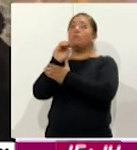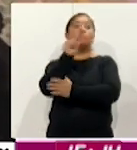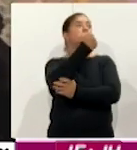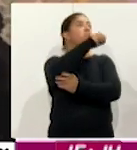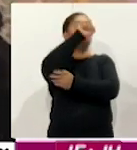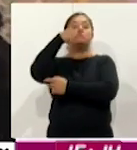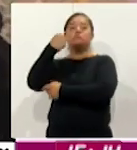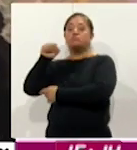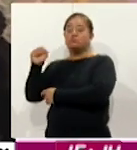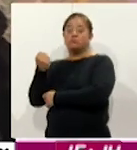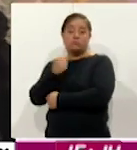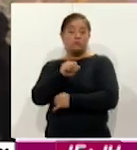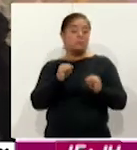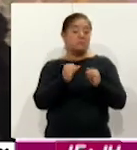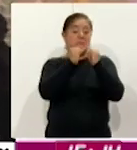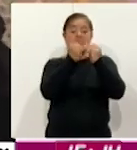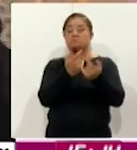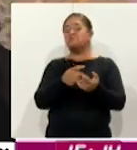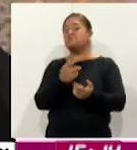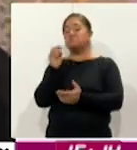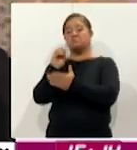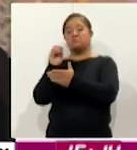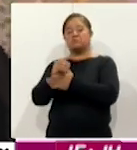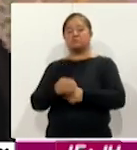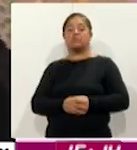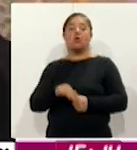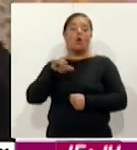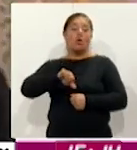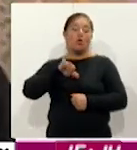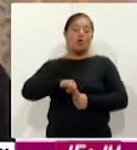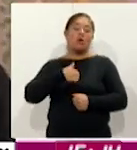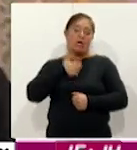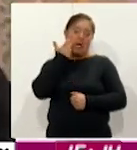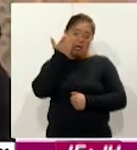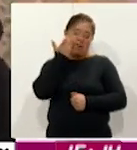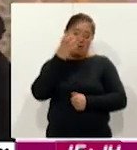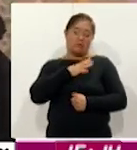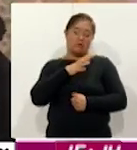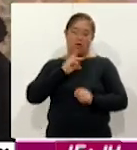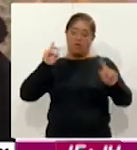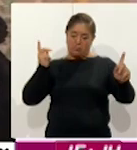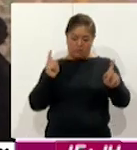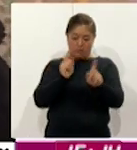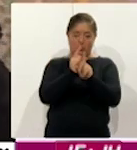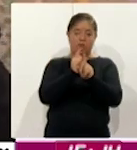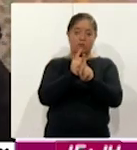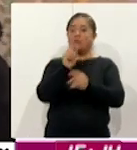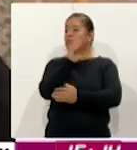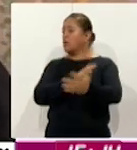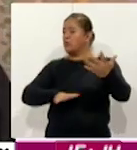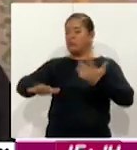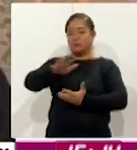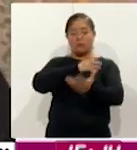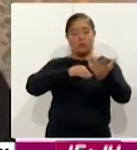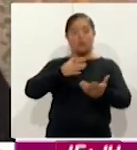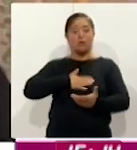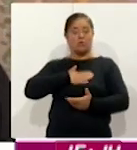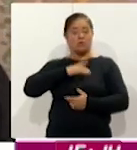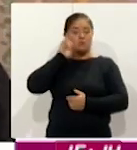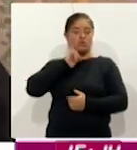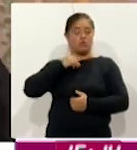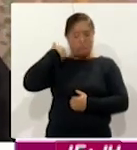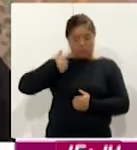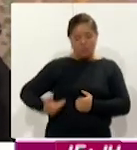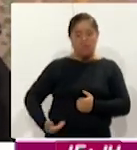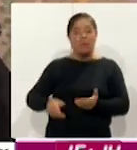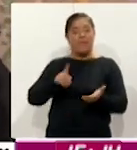diferentes instituciones. Y hoy queremos ser el lugar de encuentro para que todas nosotras como mujeres